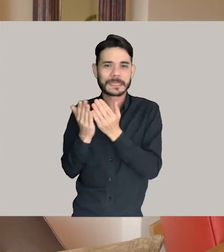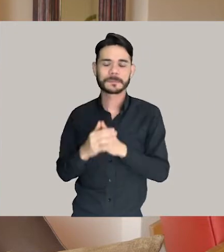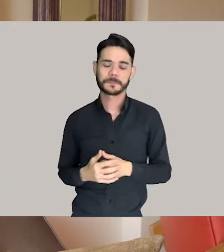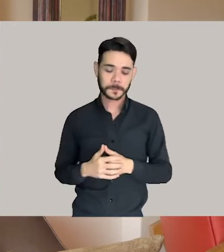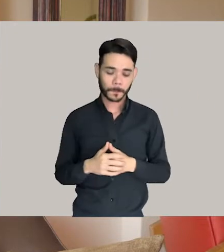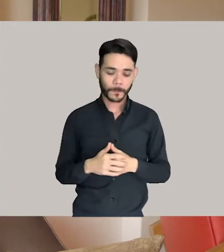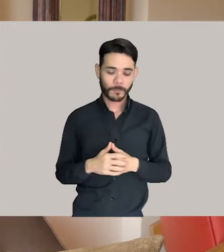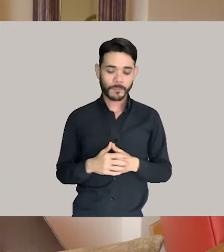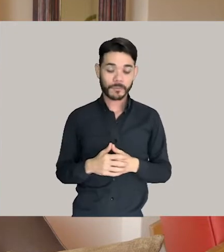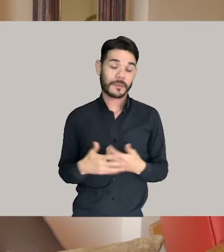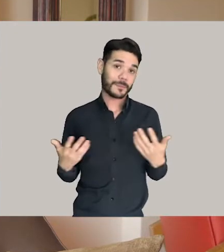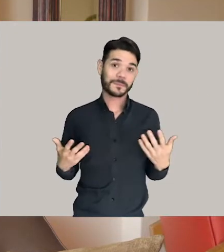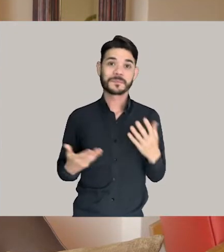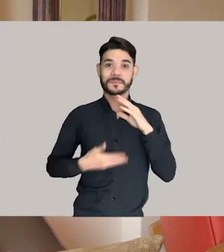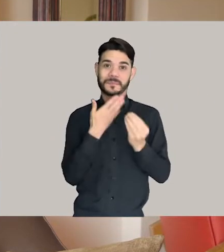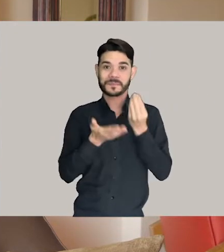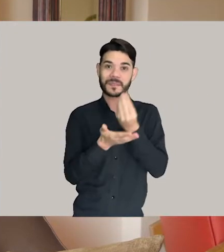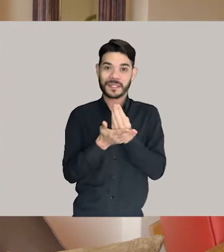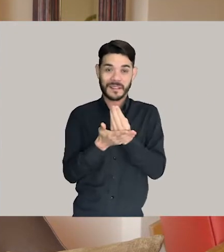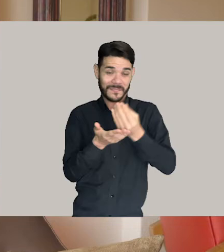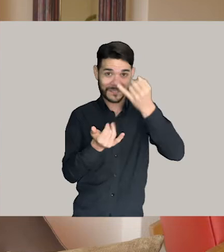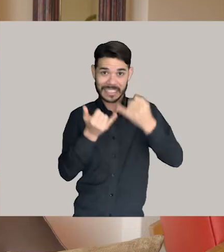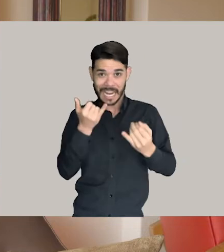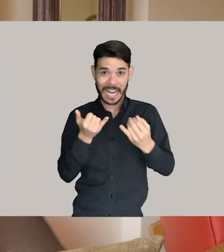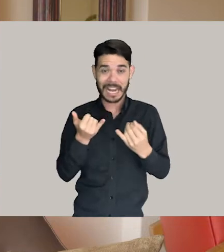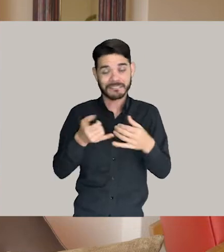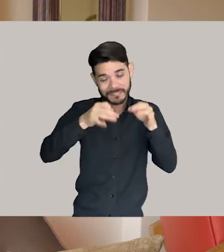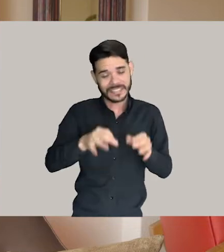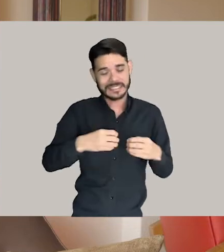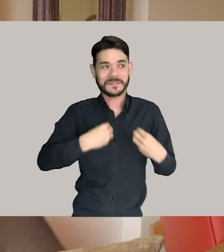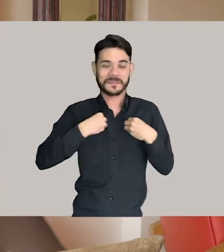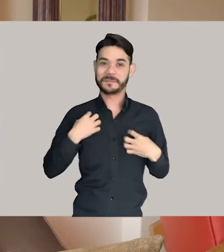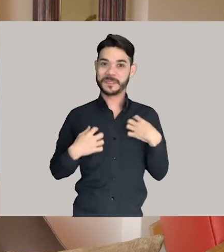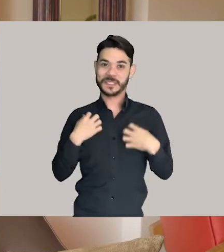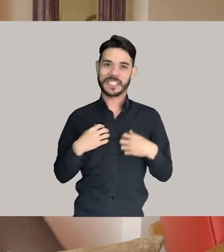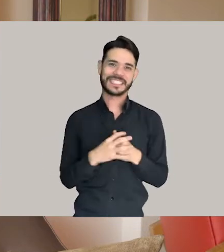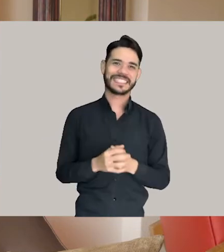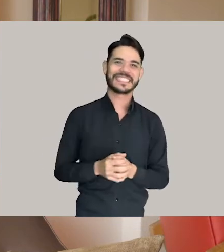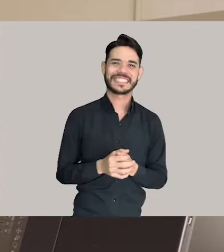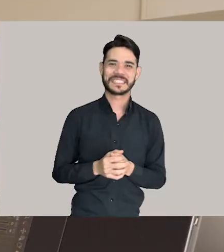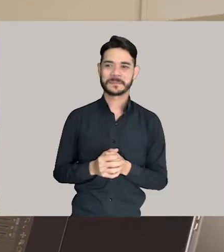refiero. Y el resultado final de verdad que me tiene muy, muy emocionado.